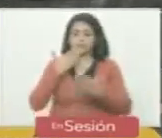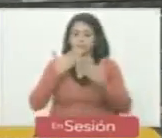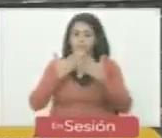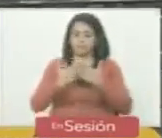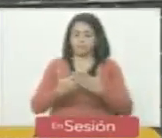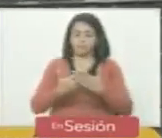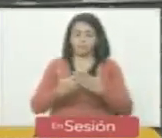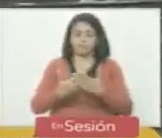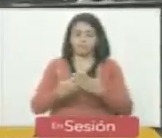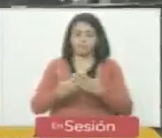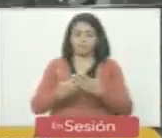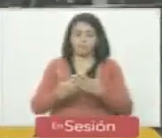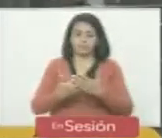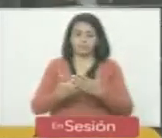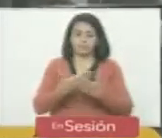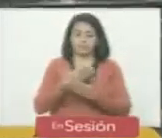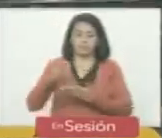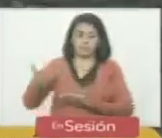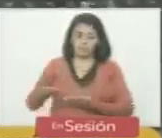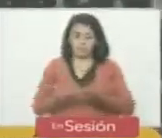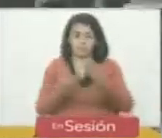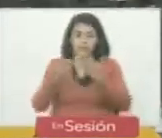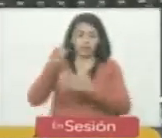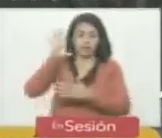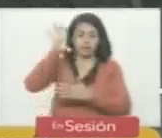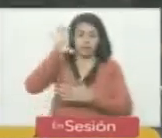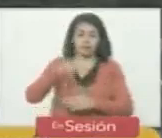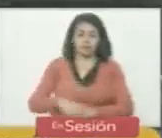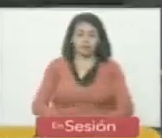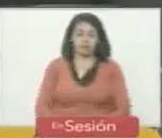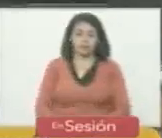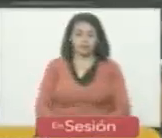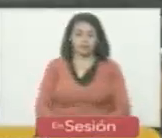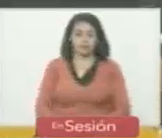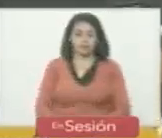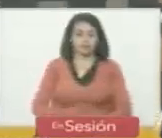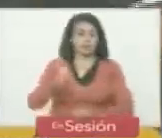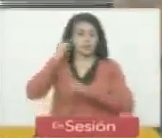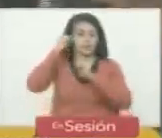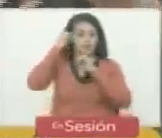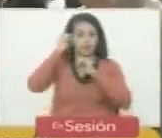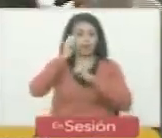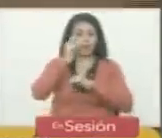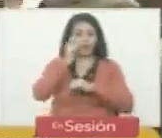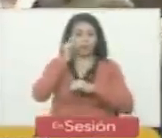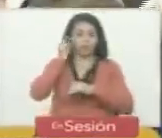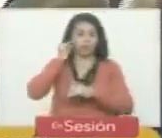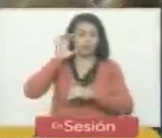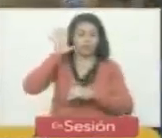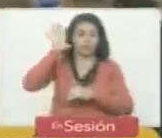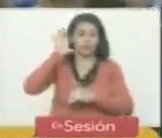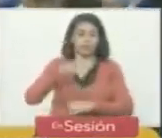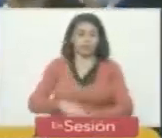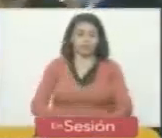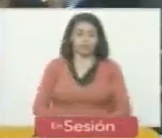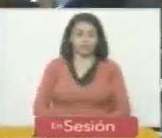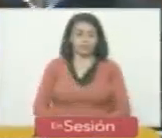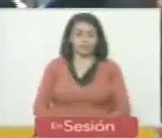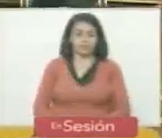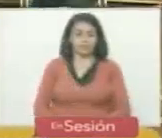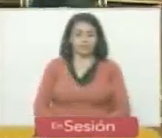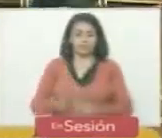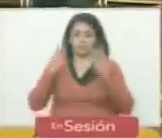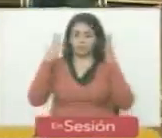gracias por servir a la patria, héroes y heroínas de la patria.